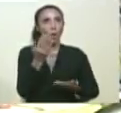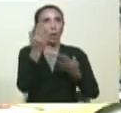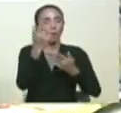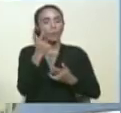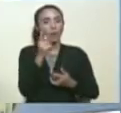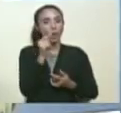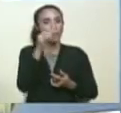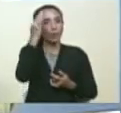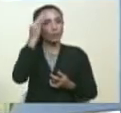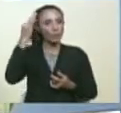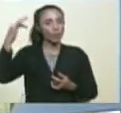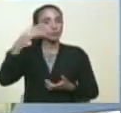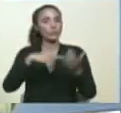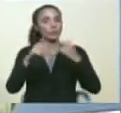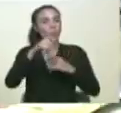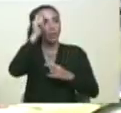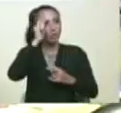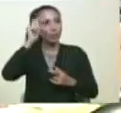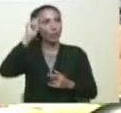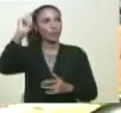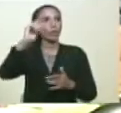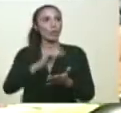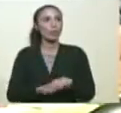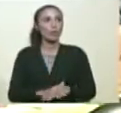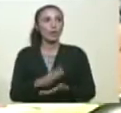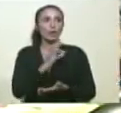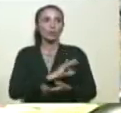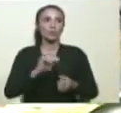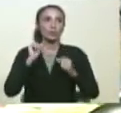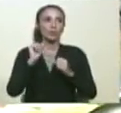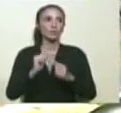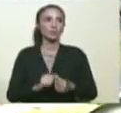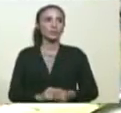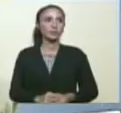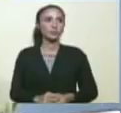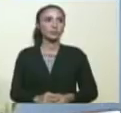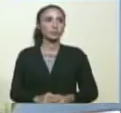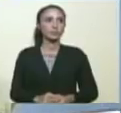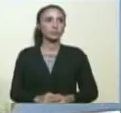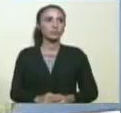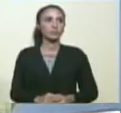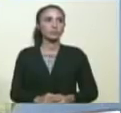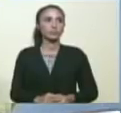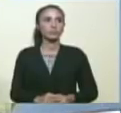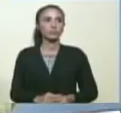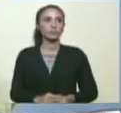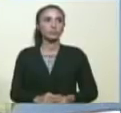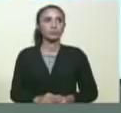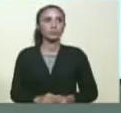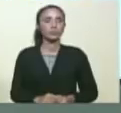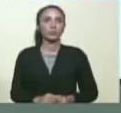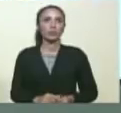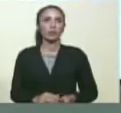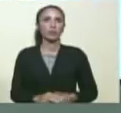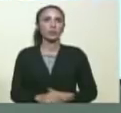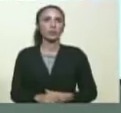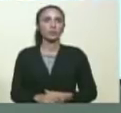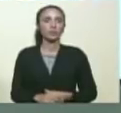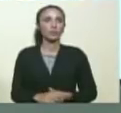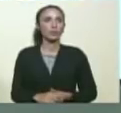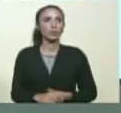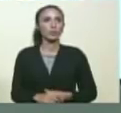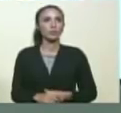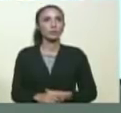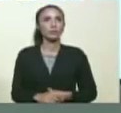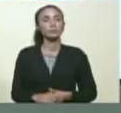del socialismo y es un hombre práctico. Sirve para la teoría y para la práctica. Porque a veces hay gente que sirve solamente para la teoría, que es bueno. O